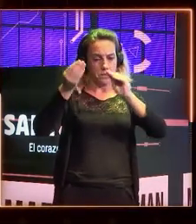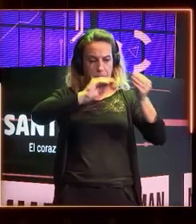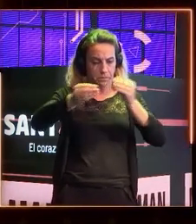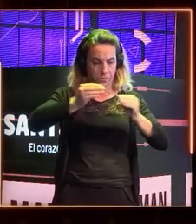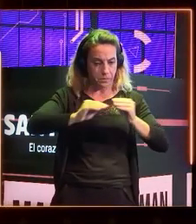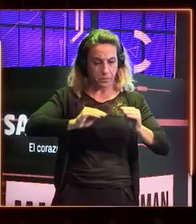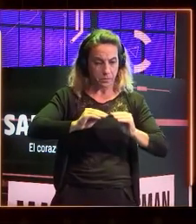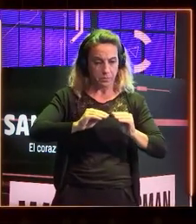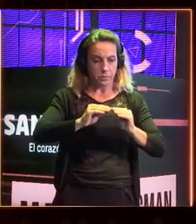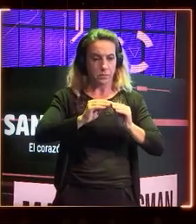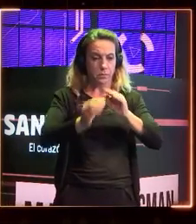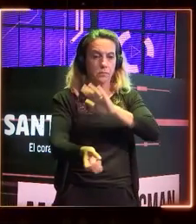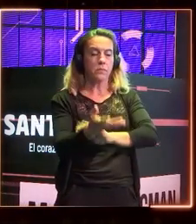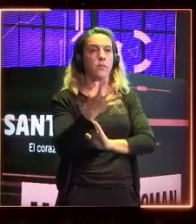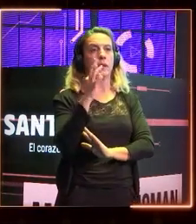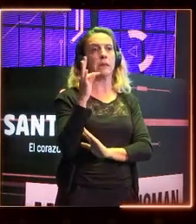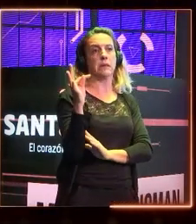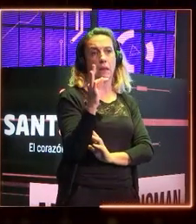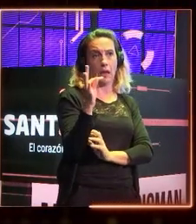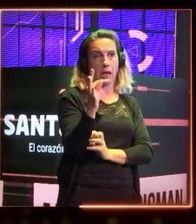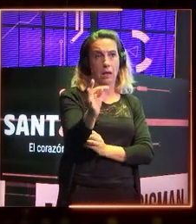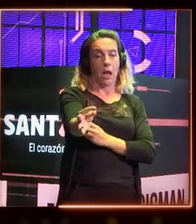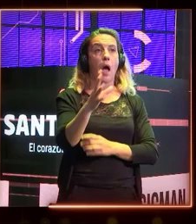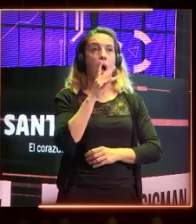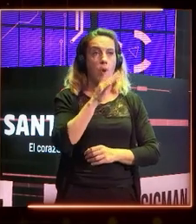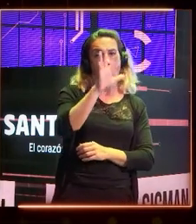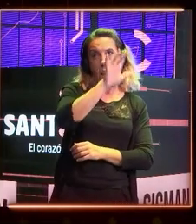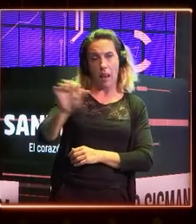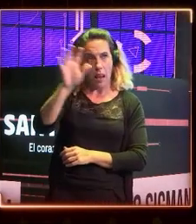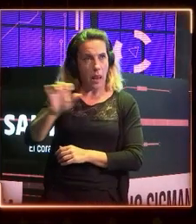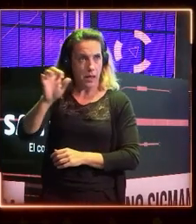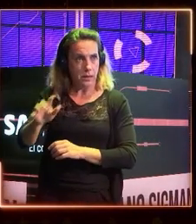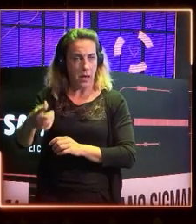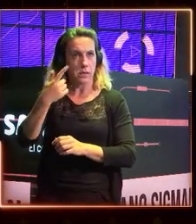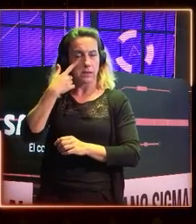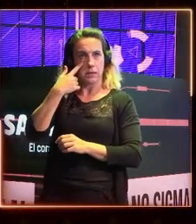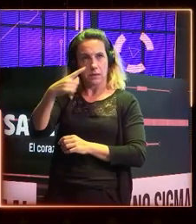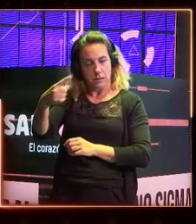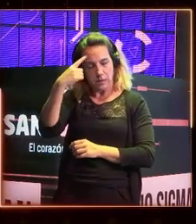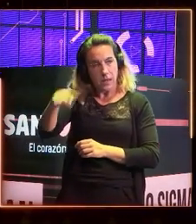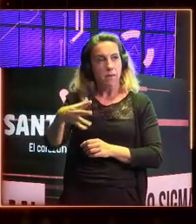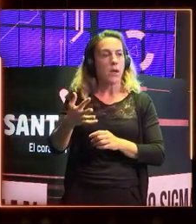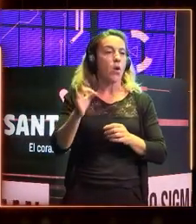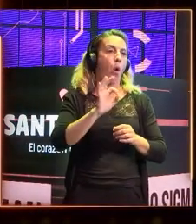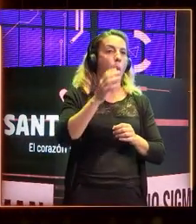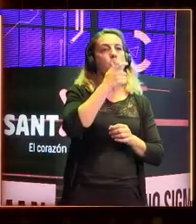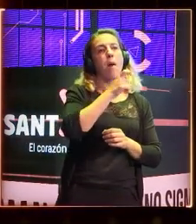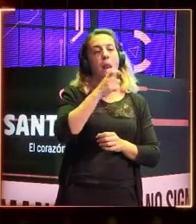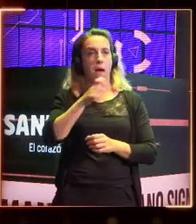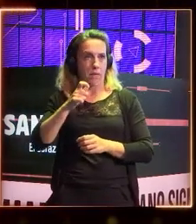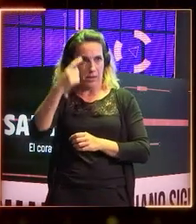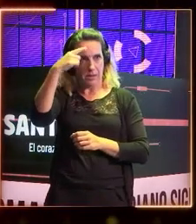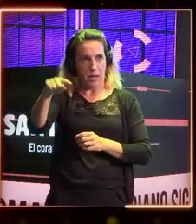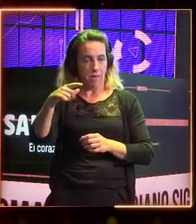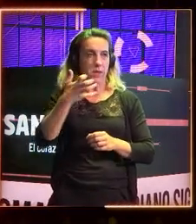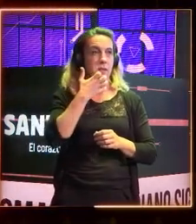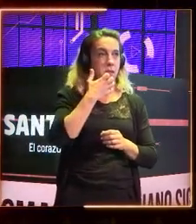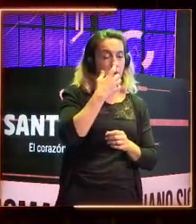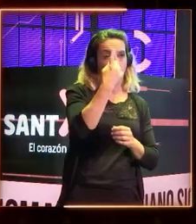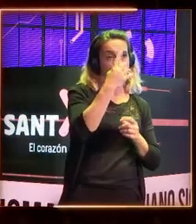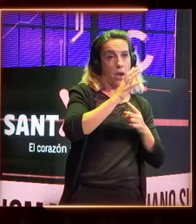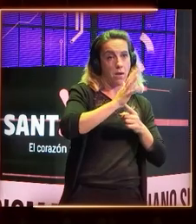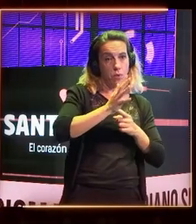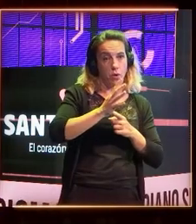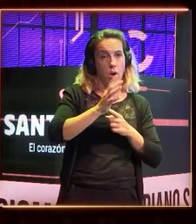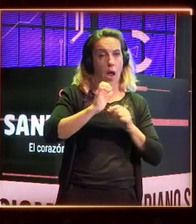detecta una t y ahora tenemos neuronas que detectan letras y luego neuronas que detectan palabras o por ejemplo una neurona que detecta esto con otra detecta esto aquí son